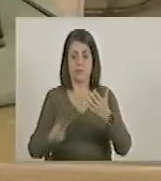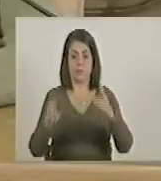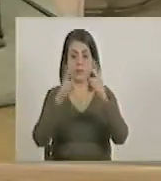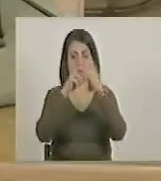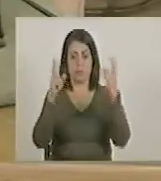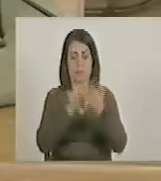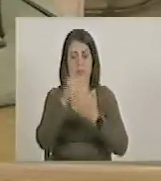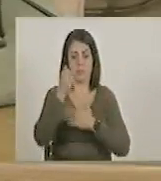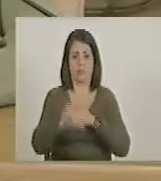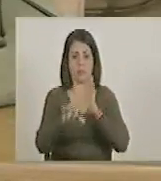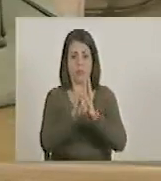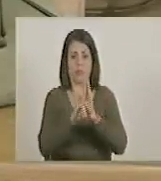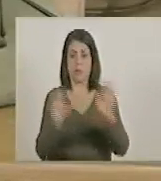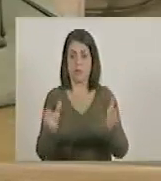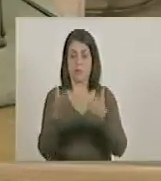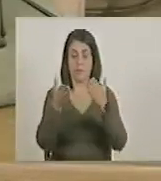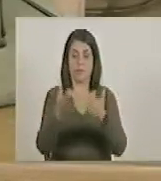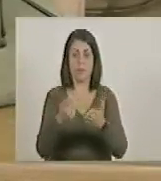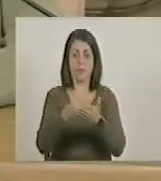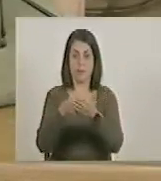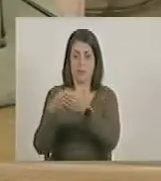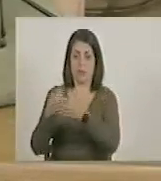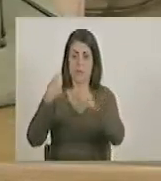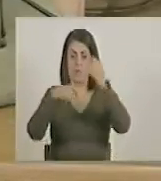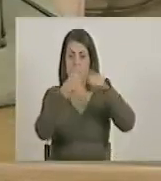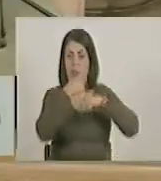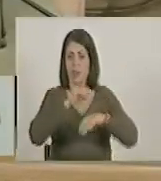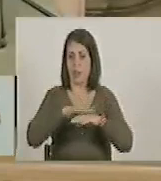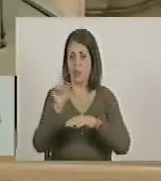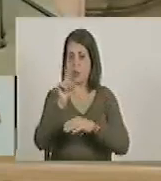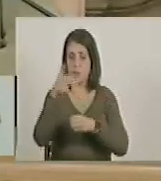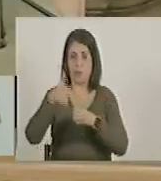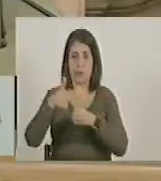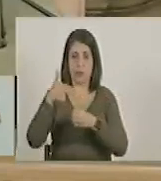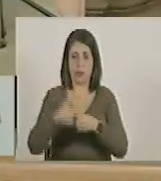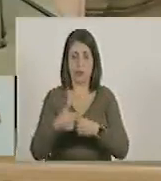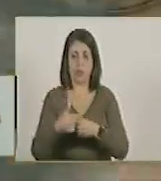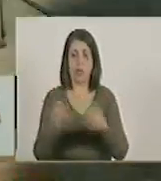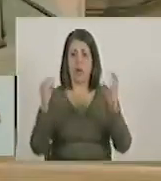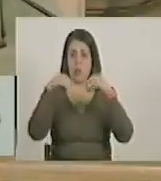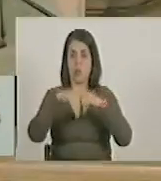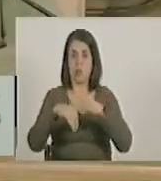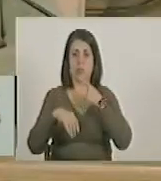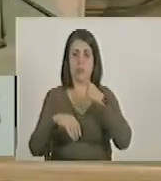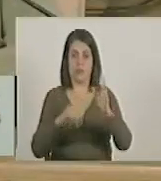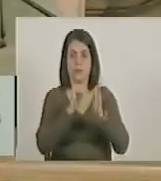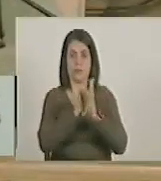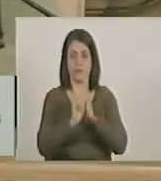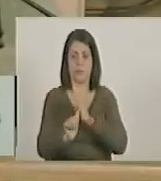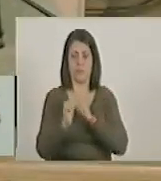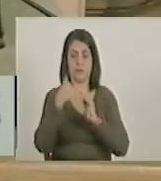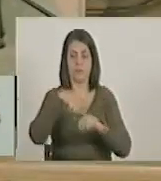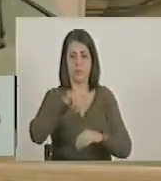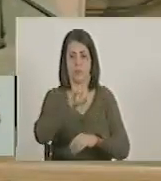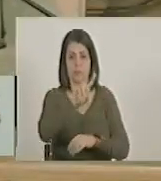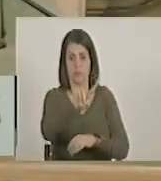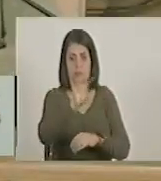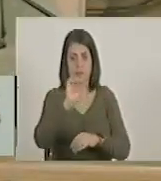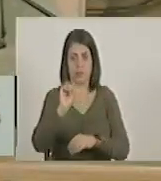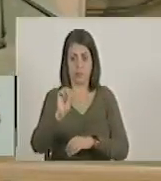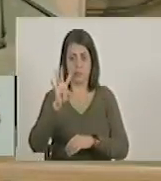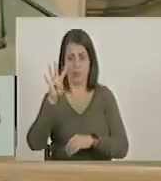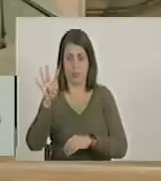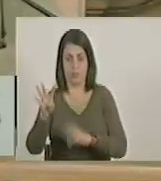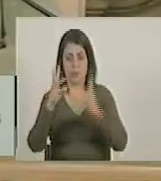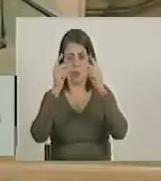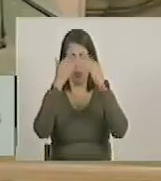del proyecto de ley de fomento a las exportaciones no petroleras. De conformidad con lo establecido en el artículo